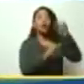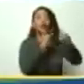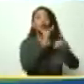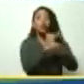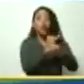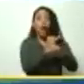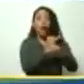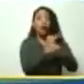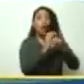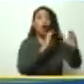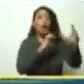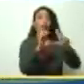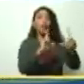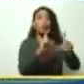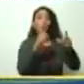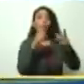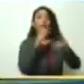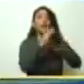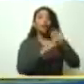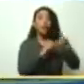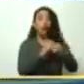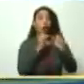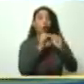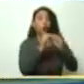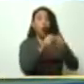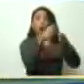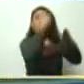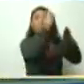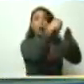que siguiendo el guión